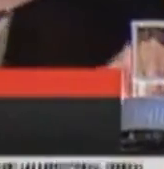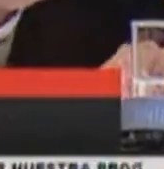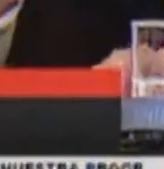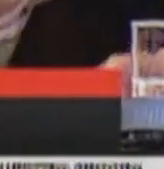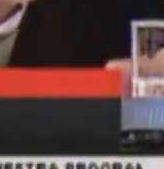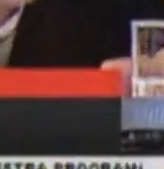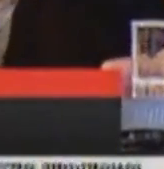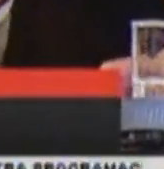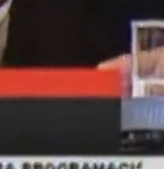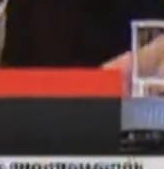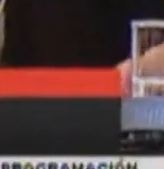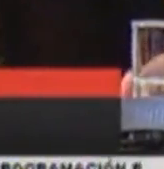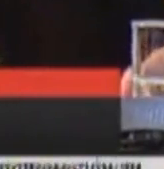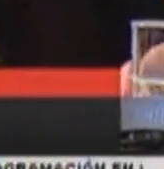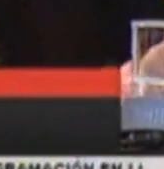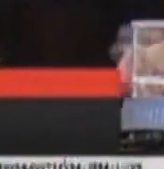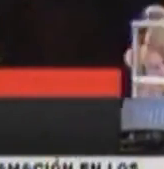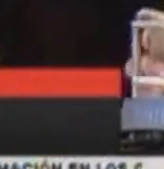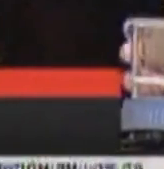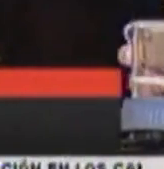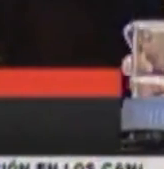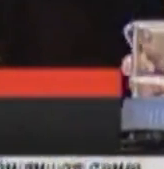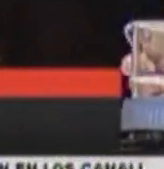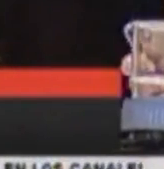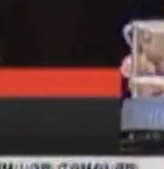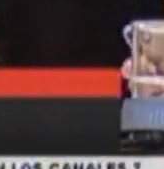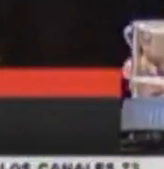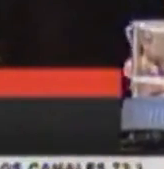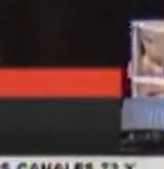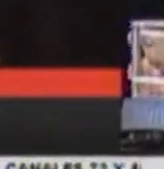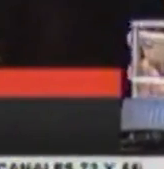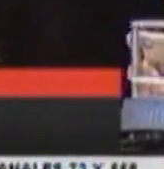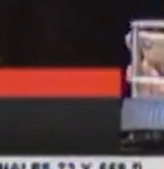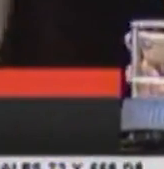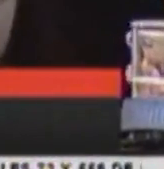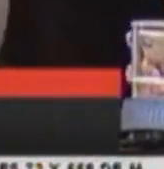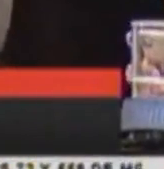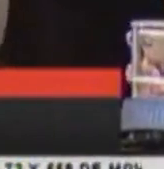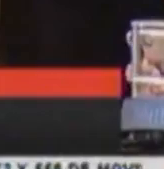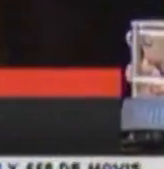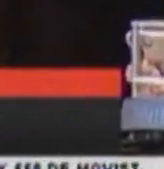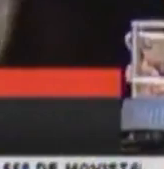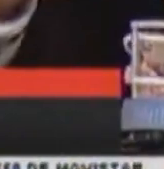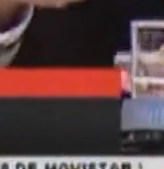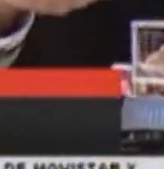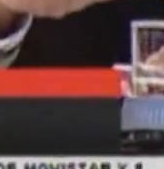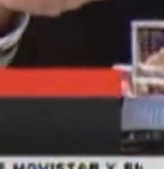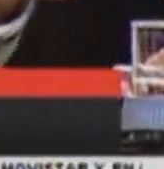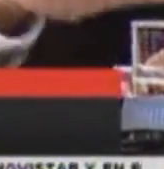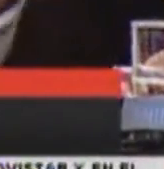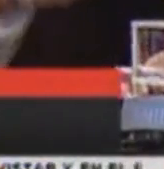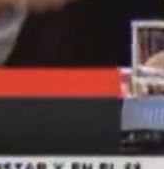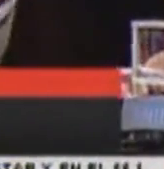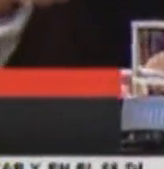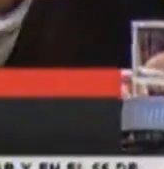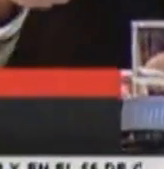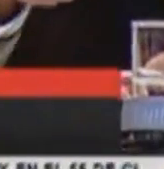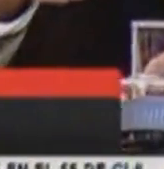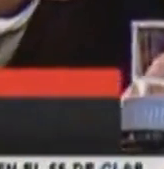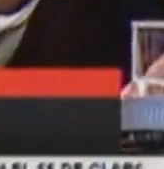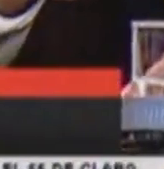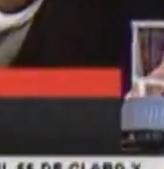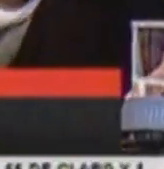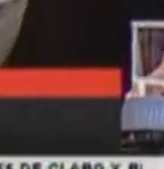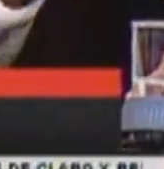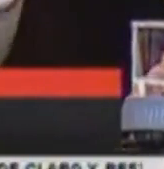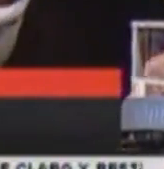una tabla del MEF en el MEF. Ya la OCE finalmente ha dicho no voy a usar esta tabla, todos vamos a usar la misma tabla que era una tabla